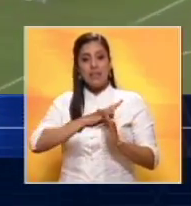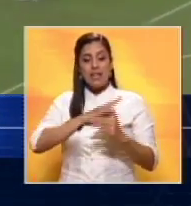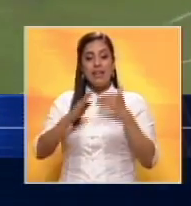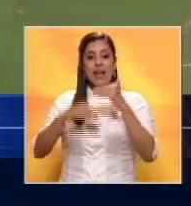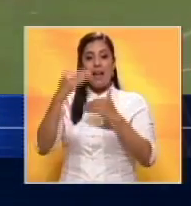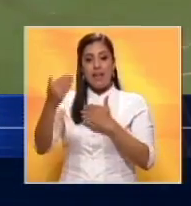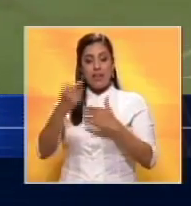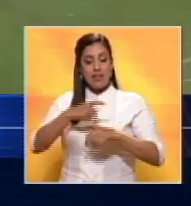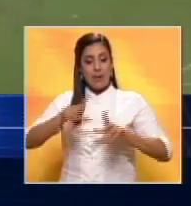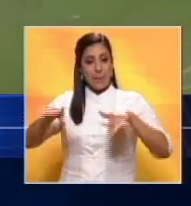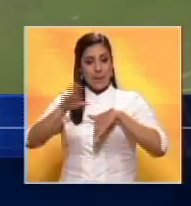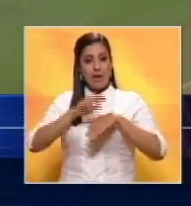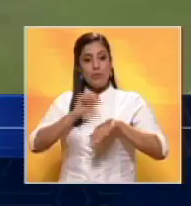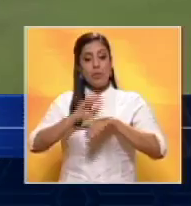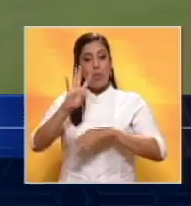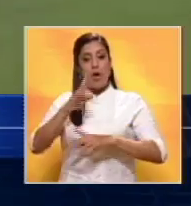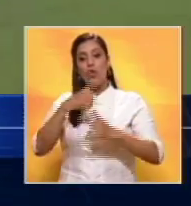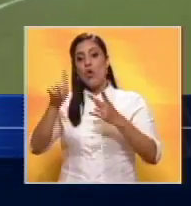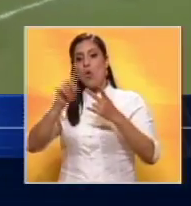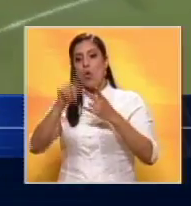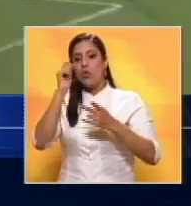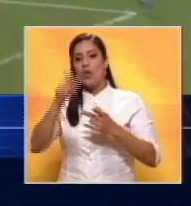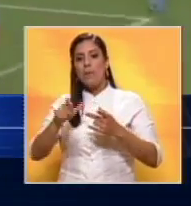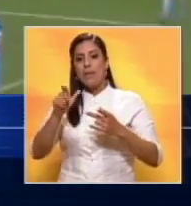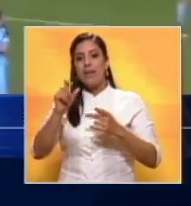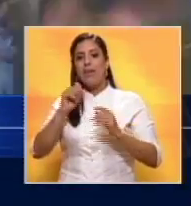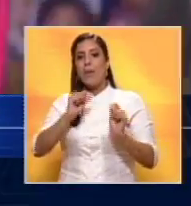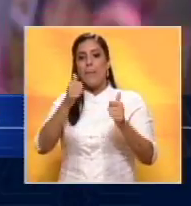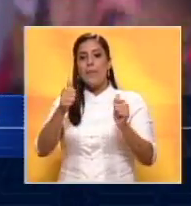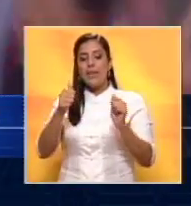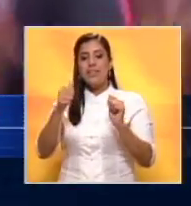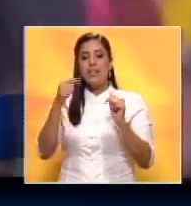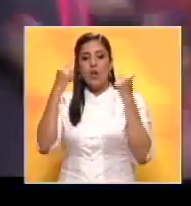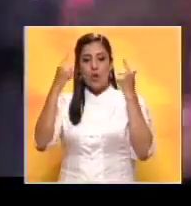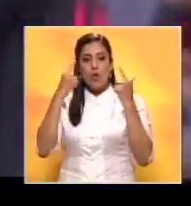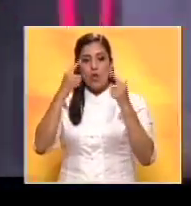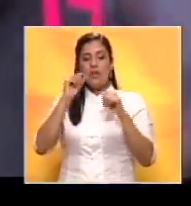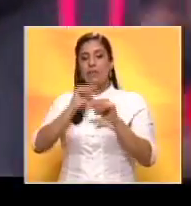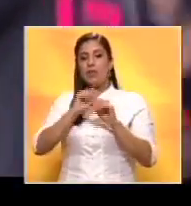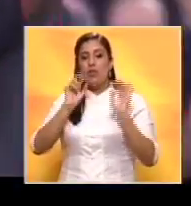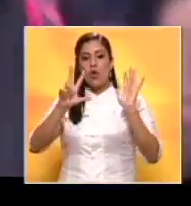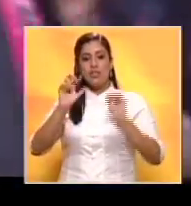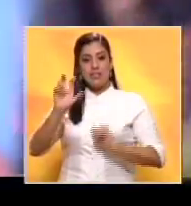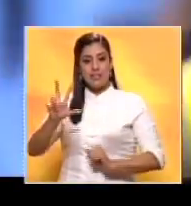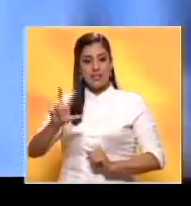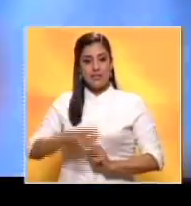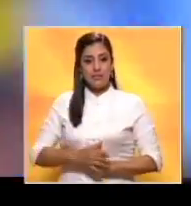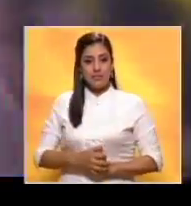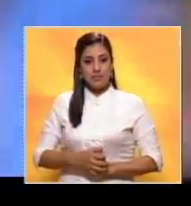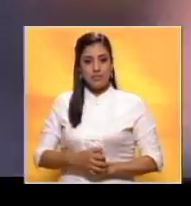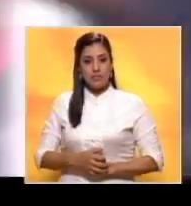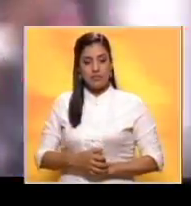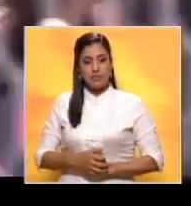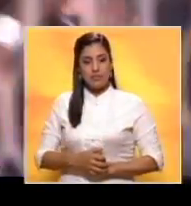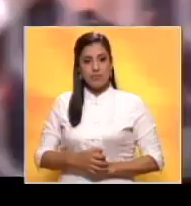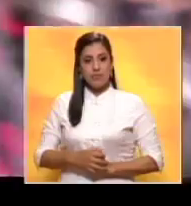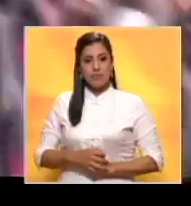adelantó a los cañoneros al minuto 4 y Alexander Lacazette se estrenó con los londinenses con un tanto al 83.